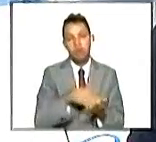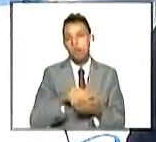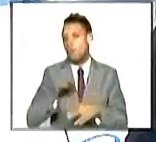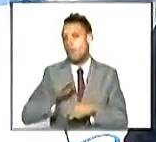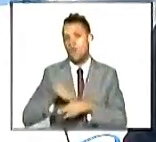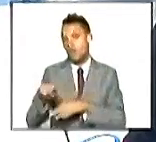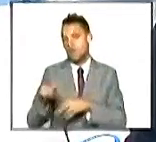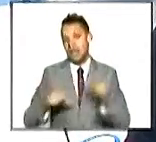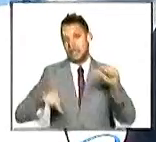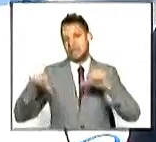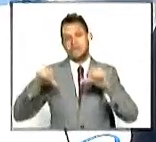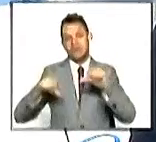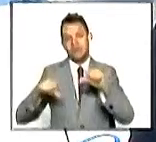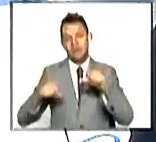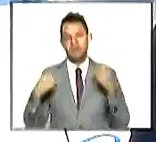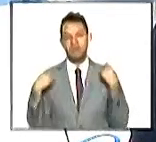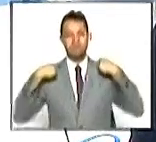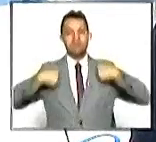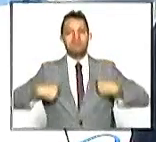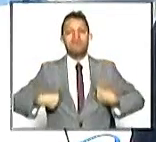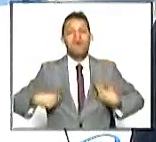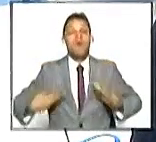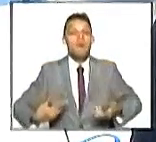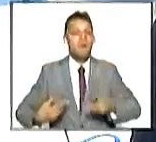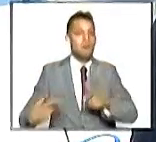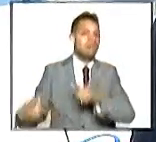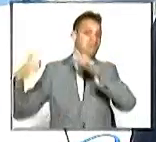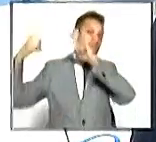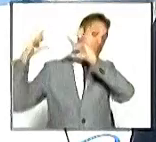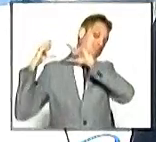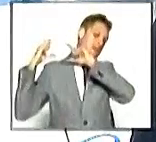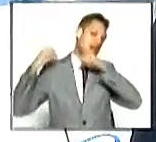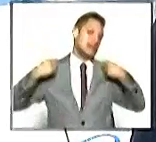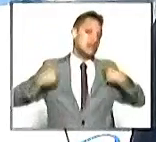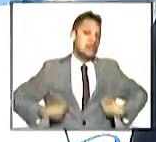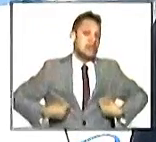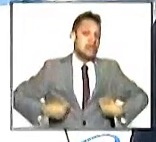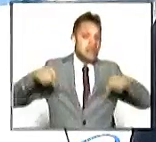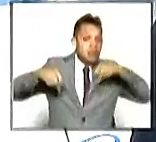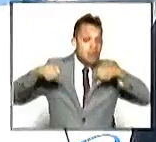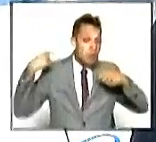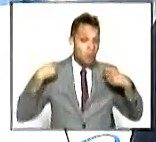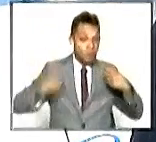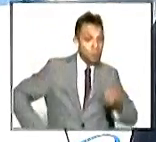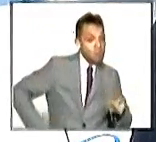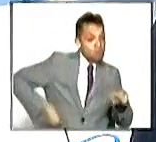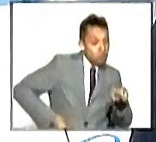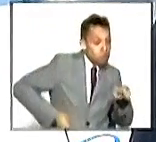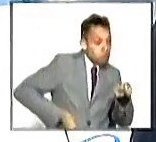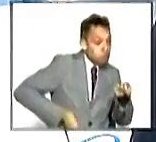porque esos químicos les hacen unos daños terribles neurológicamente. Entonces yo los invito